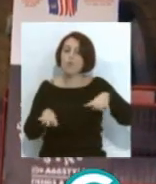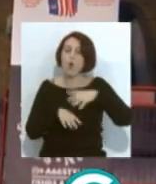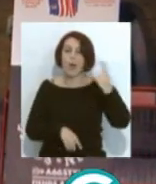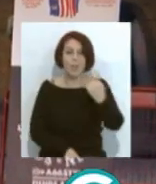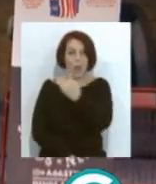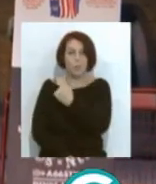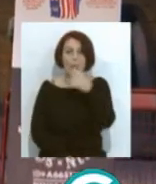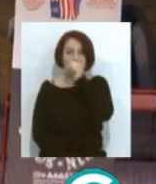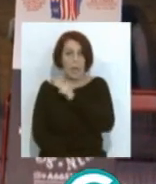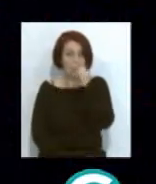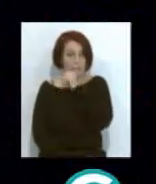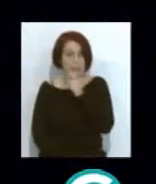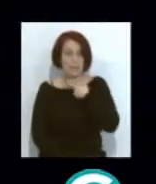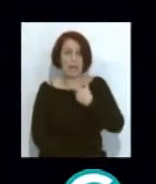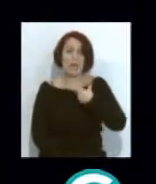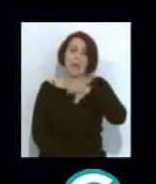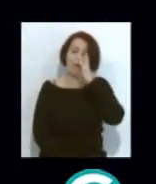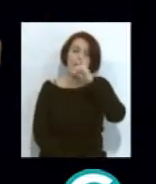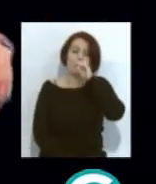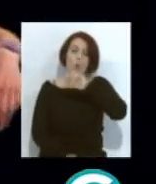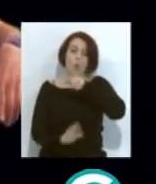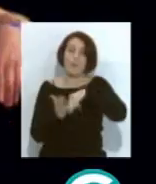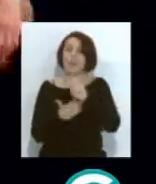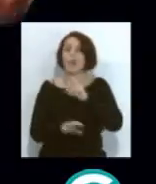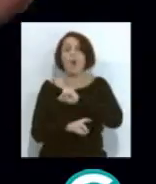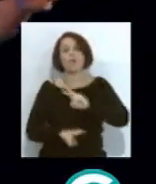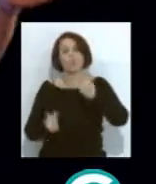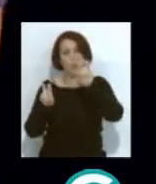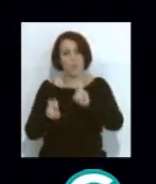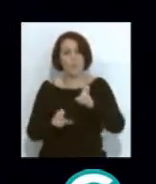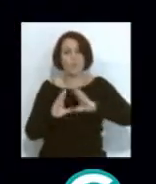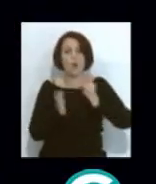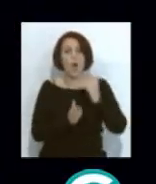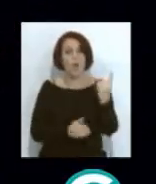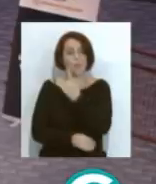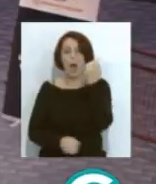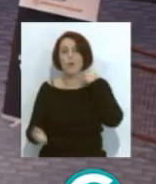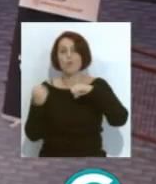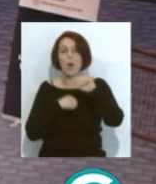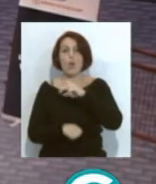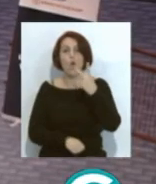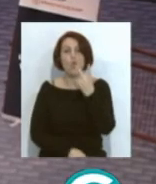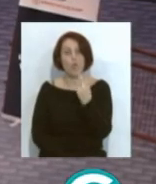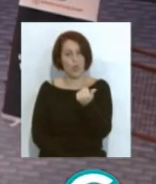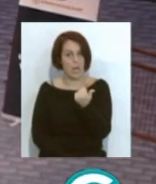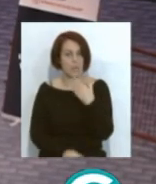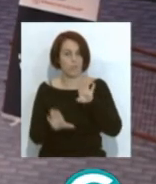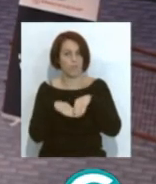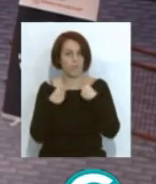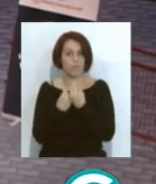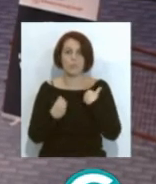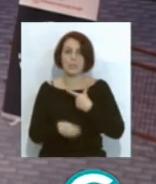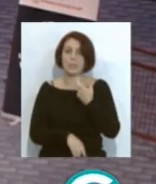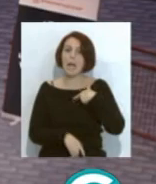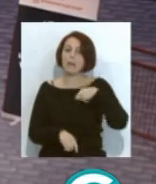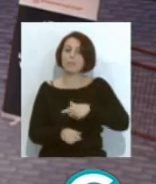cantar el repertorio del Carnaval 2020 o uno nuevo y cada formación actuaría dos días en total. Se fijaría un